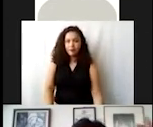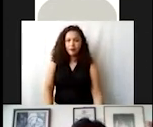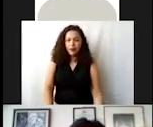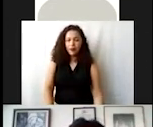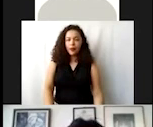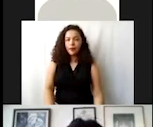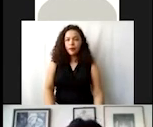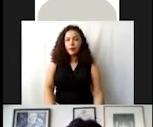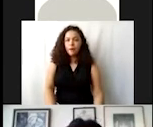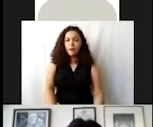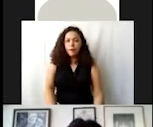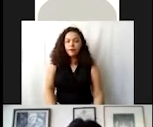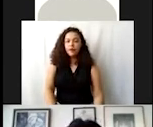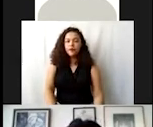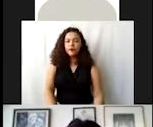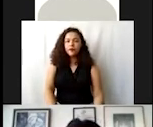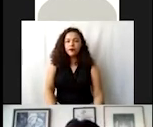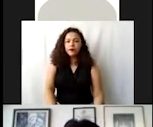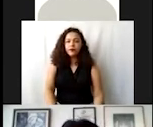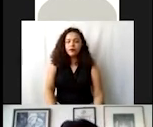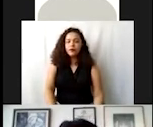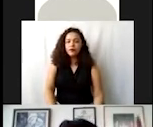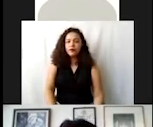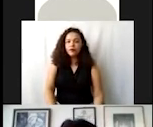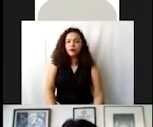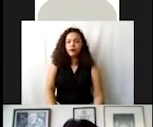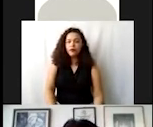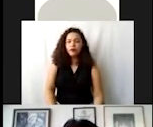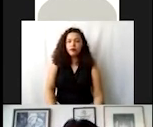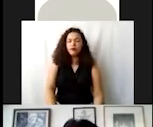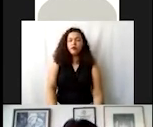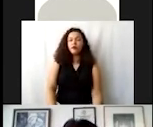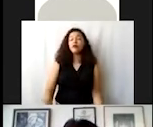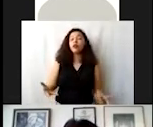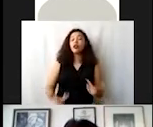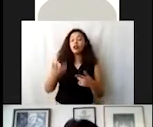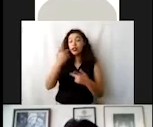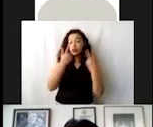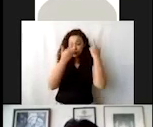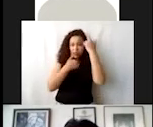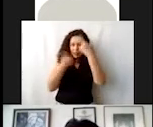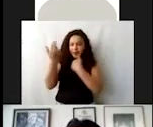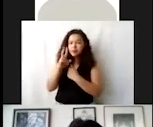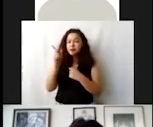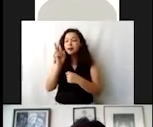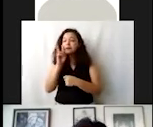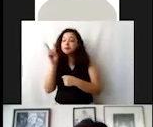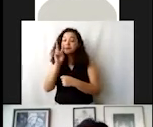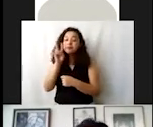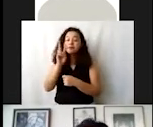Y pues lo que decíamos, que es de acuerdo a la verificación ocular que haga la